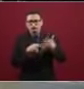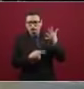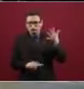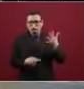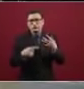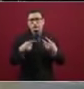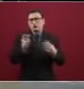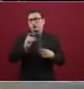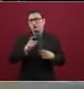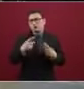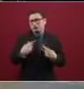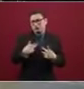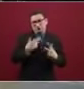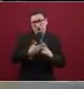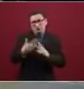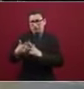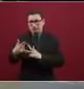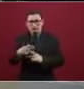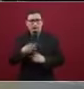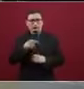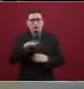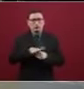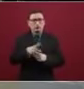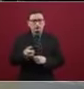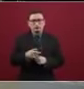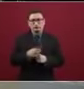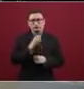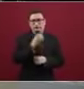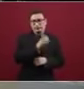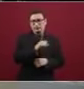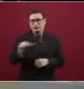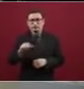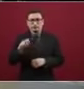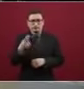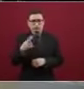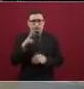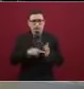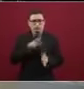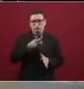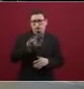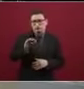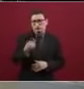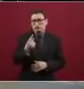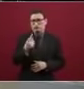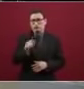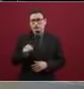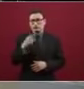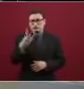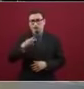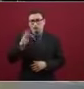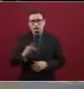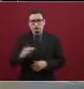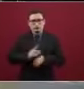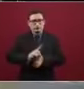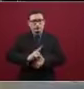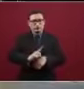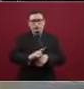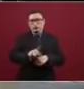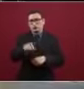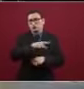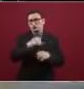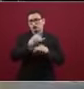homicidios dolosos. ¿Me voy a permitir leerlas? De enero a noviembre de 2018, 91.3% diarios. Son cifras que